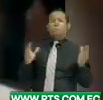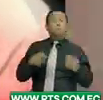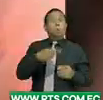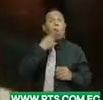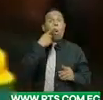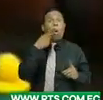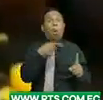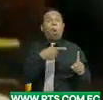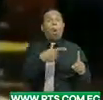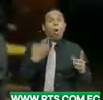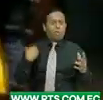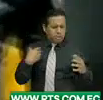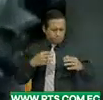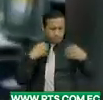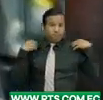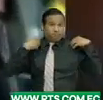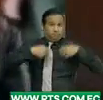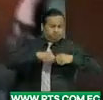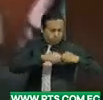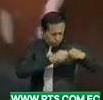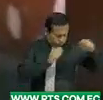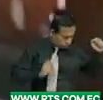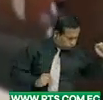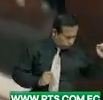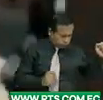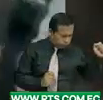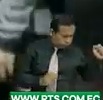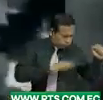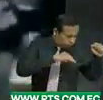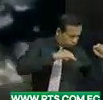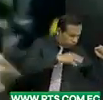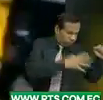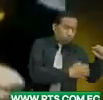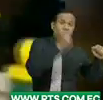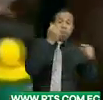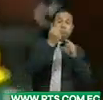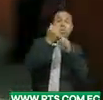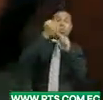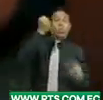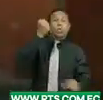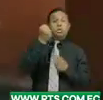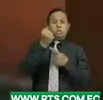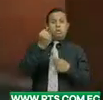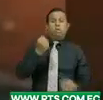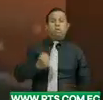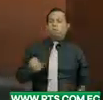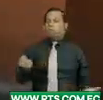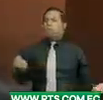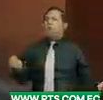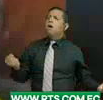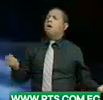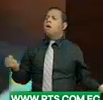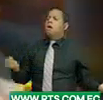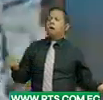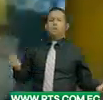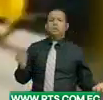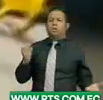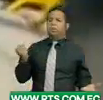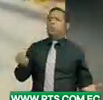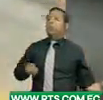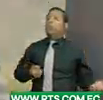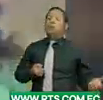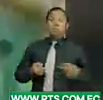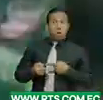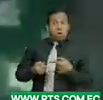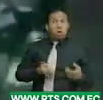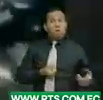veces, busca entre su mochila, saca lo que parece ser un objeto cortopunzante, un arma blanca o un cuchillo, con el que amenaza a los